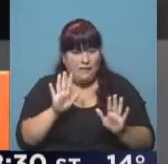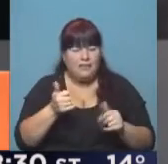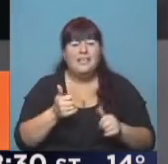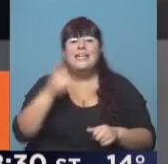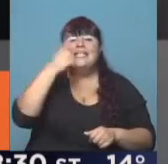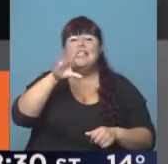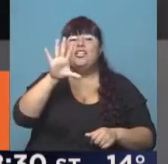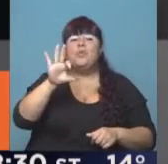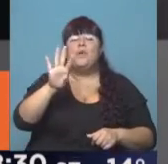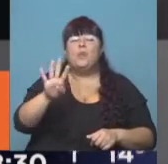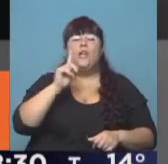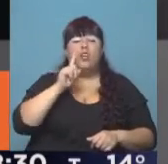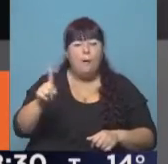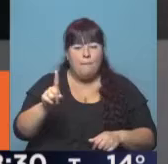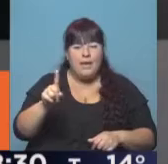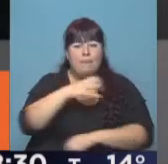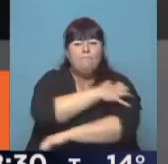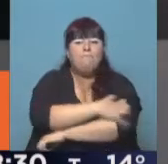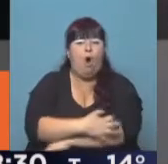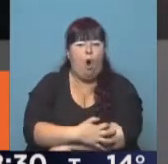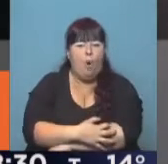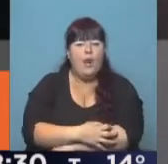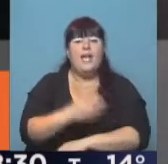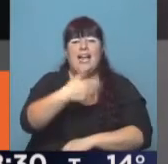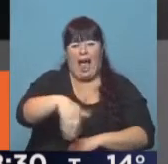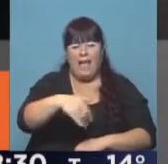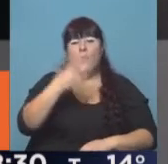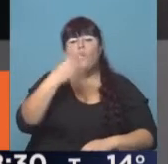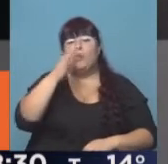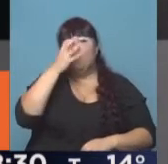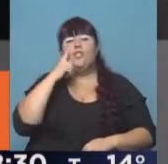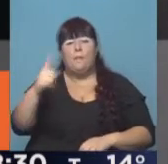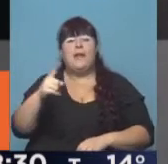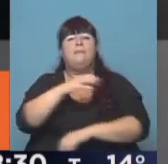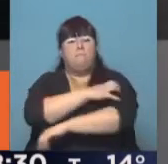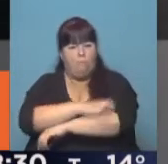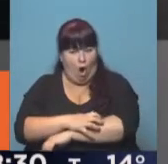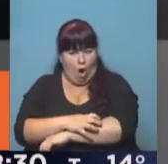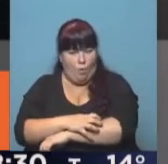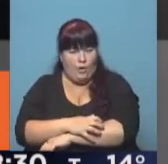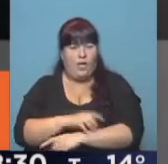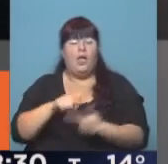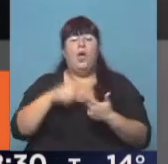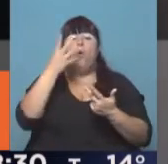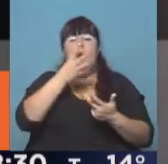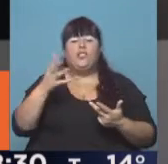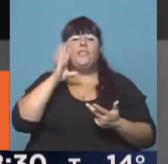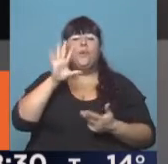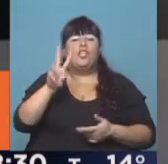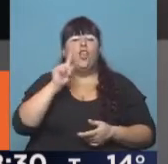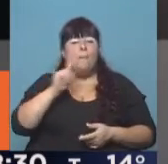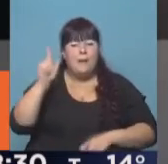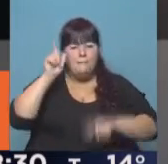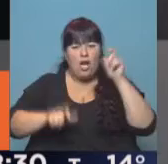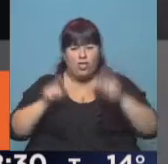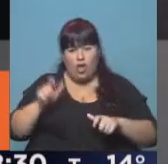eso 154 mil indigentes 424 mil personas bajo la línea de pobreza 452